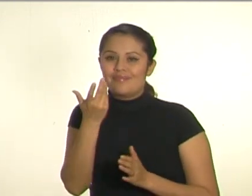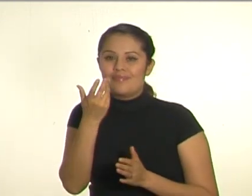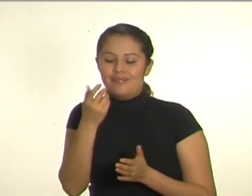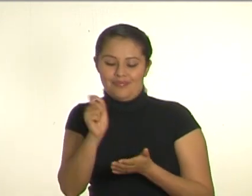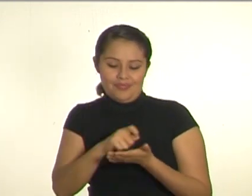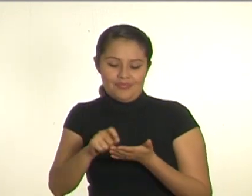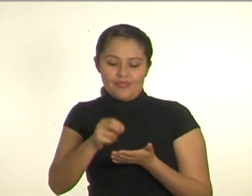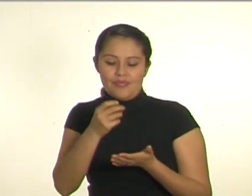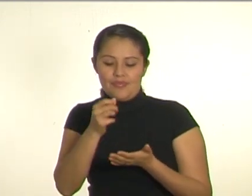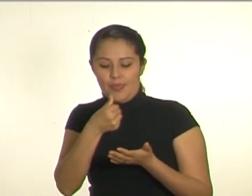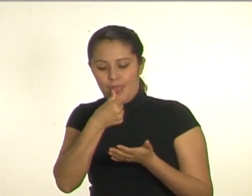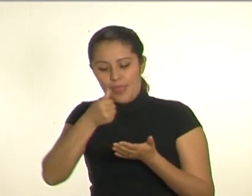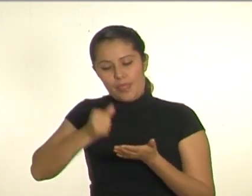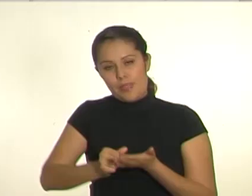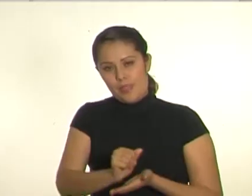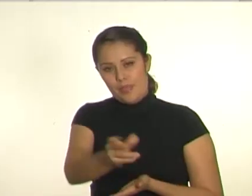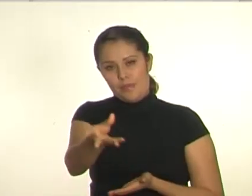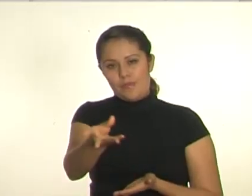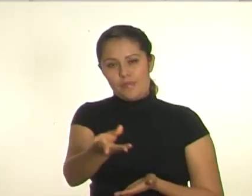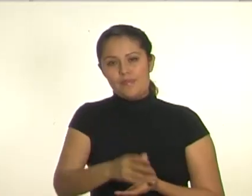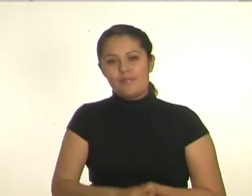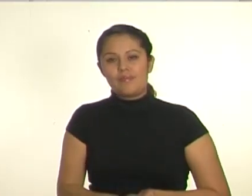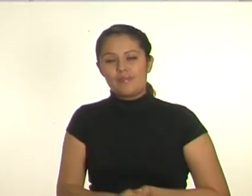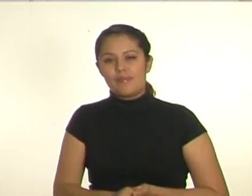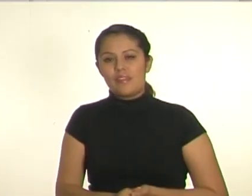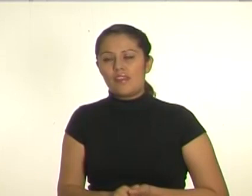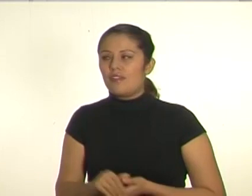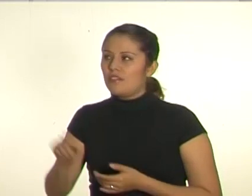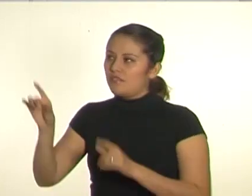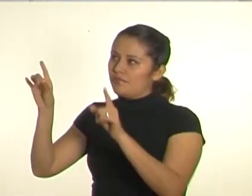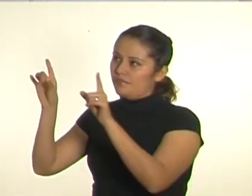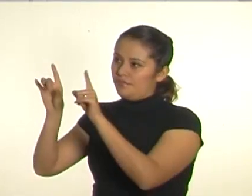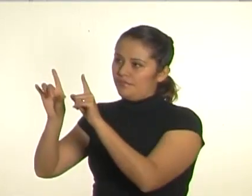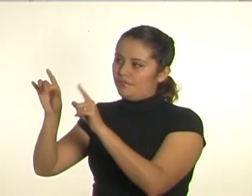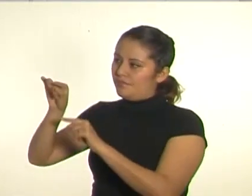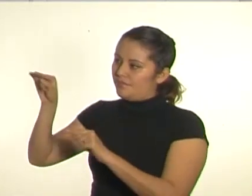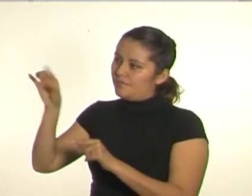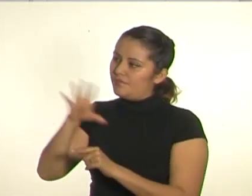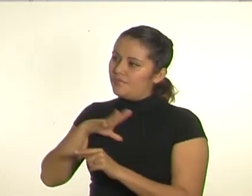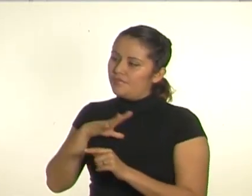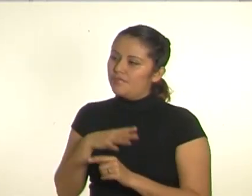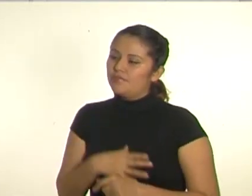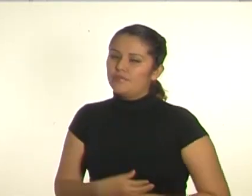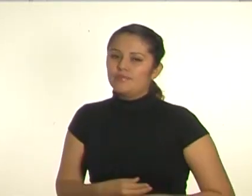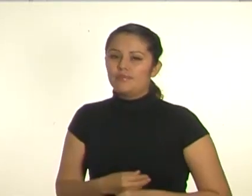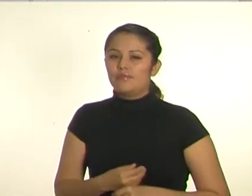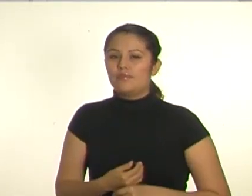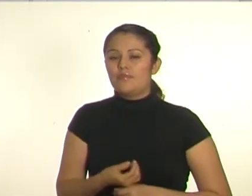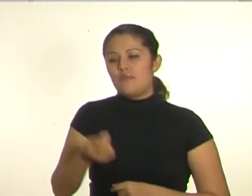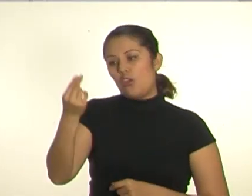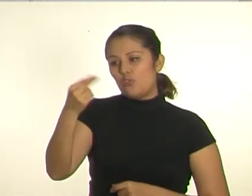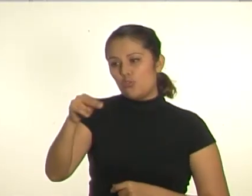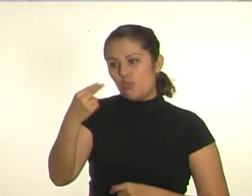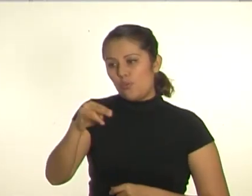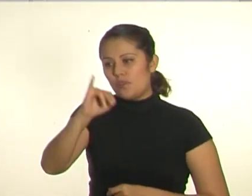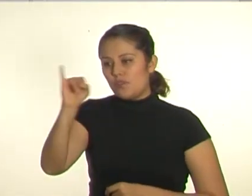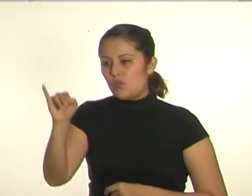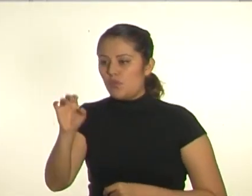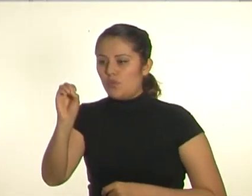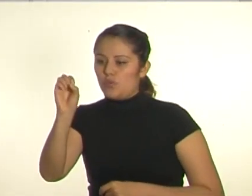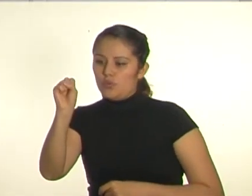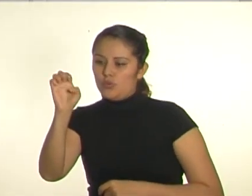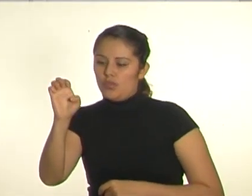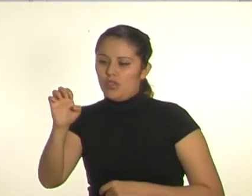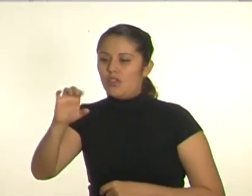textual. Bien, en el pizarrón tenemos el siguiente ejemplo. Los nombres son José, Carlos y Ana.